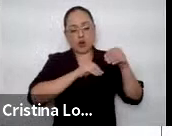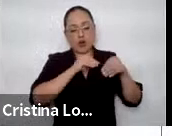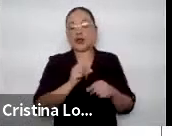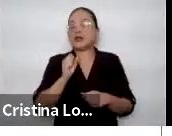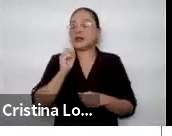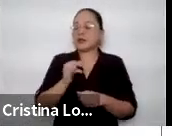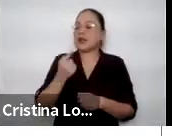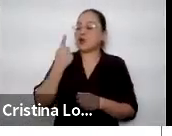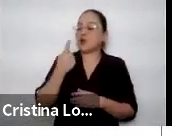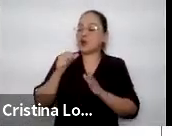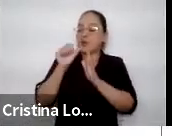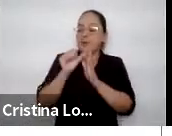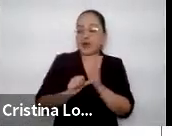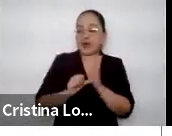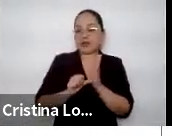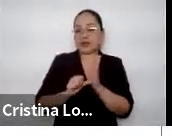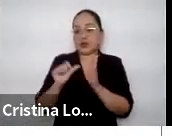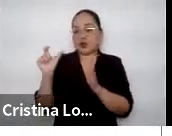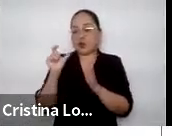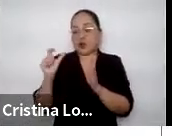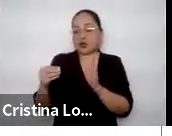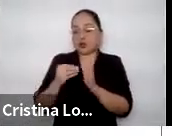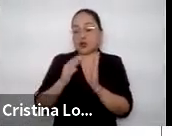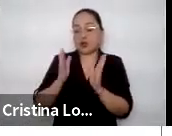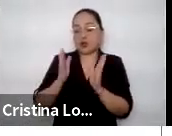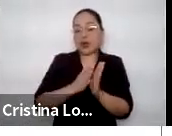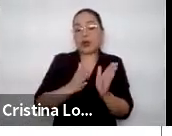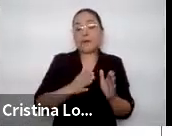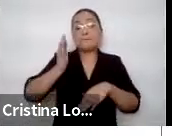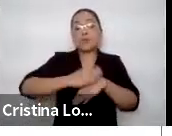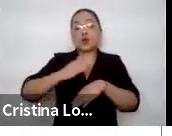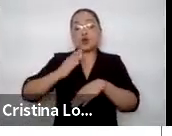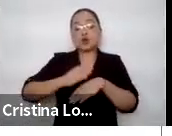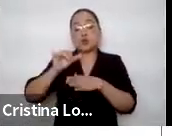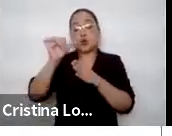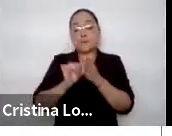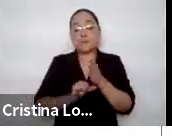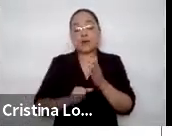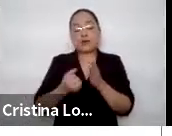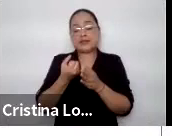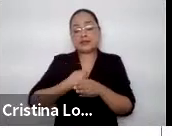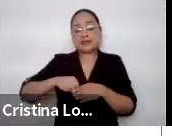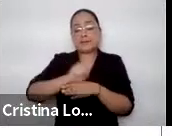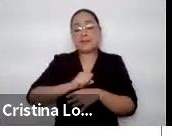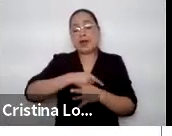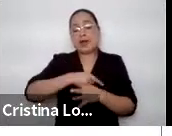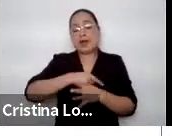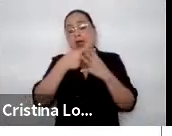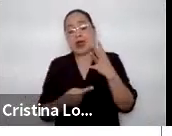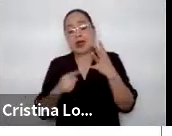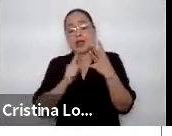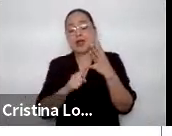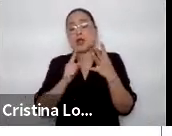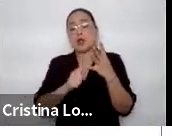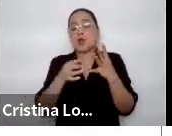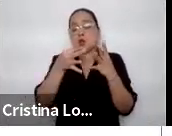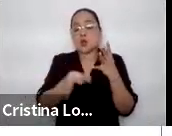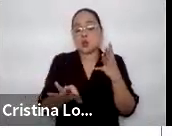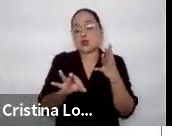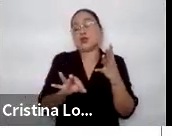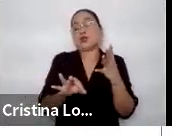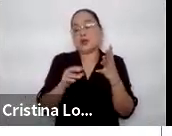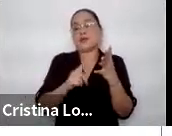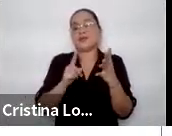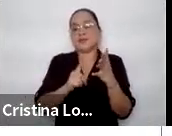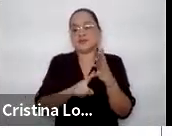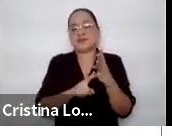mensual y se sube para su consulta pública en la última semana del mes